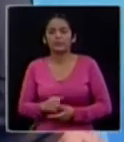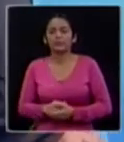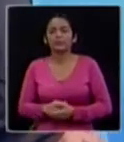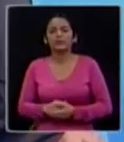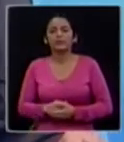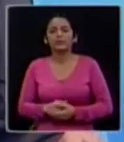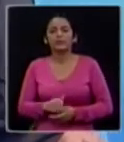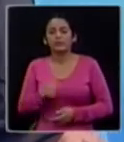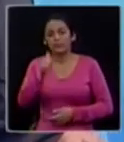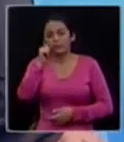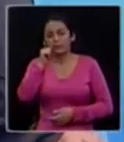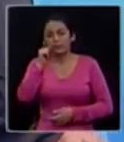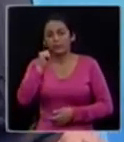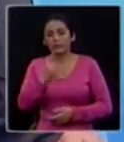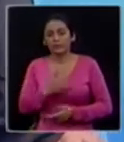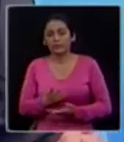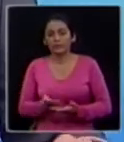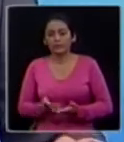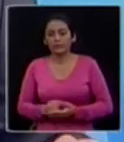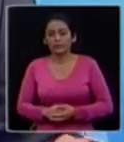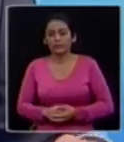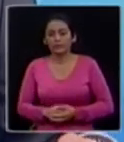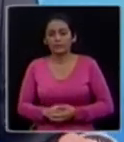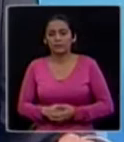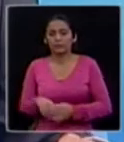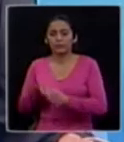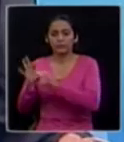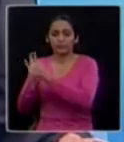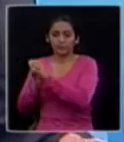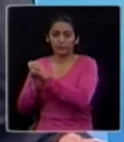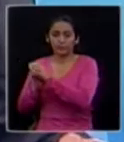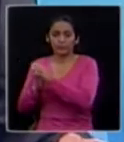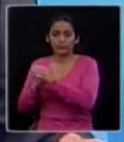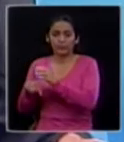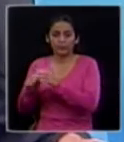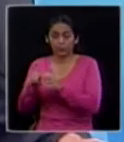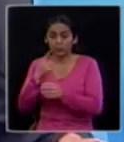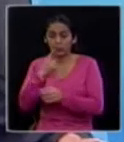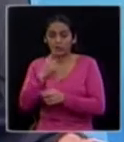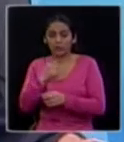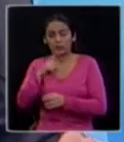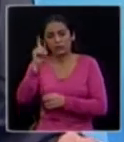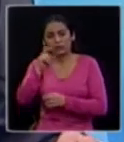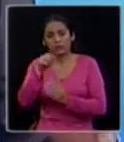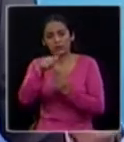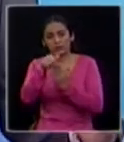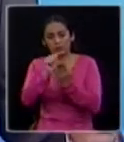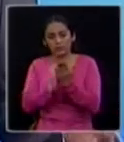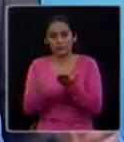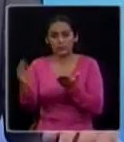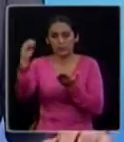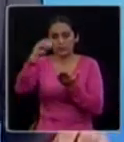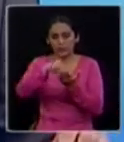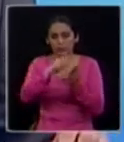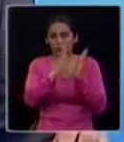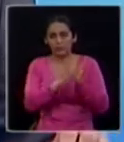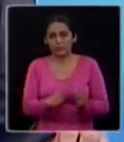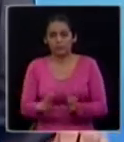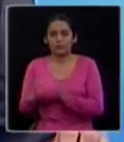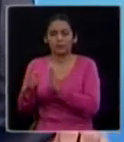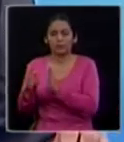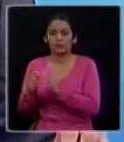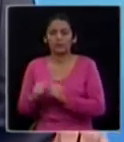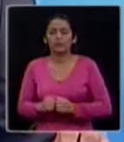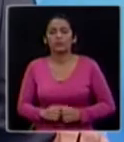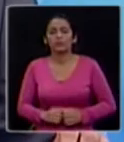yo en la sesión del Pleno Ordinario del Consejo de Participación Ciudadana había solicitado que se incluya un punto dentro del orden del día. Era absolutamente necesario que